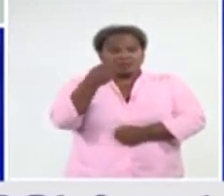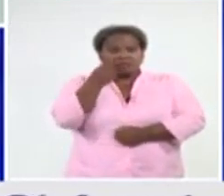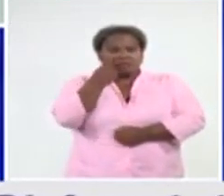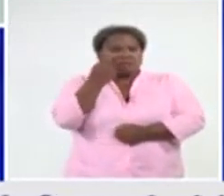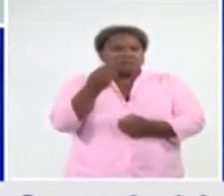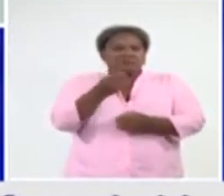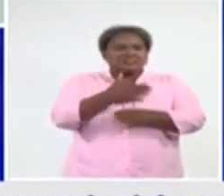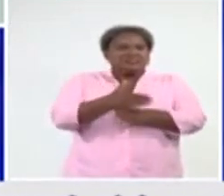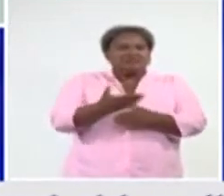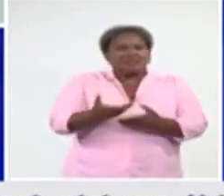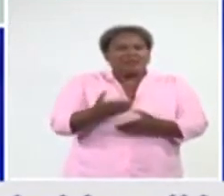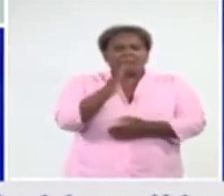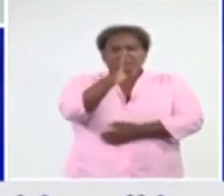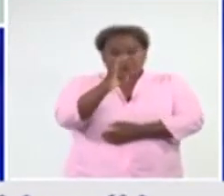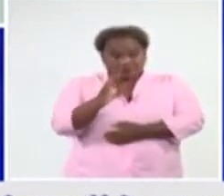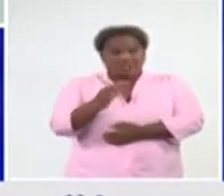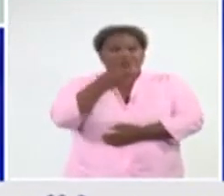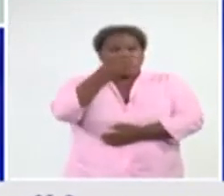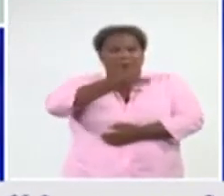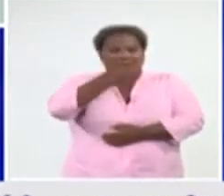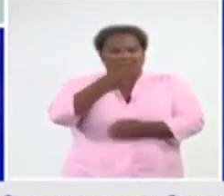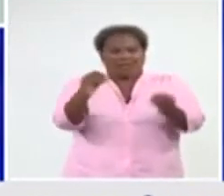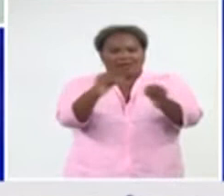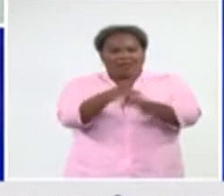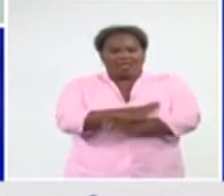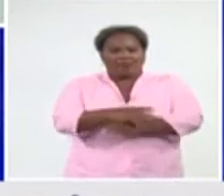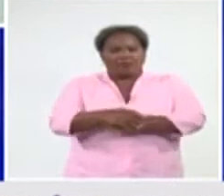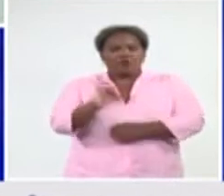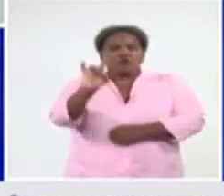los promedios. Estamos hablando de